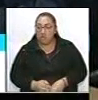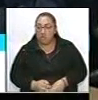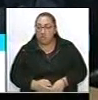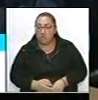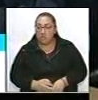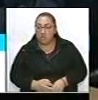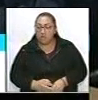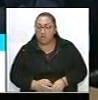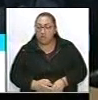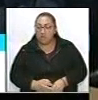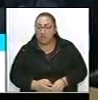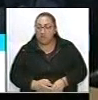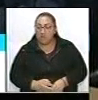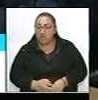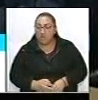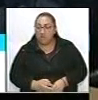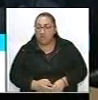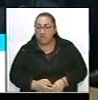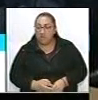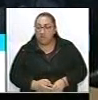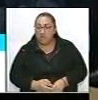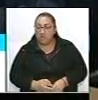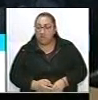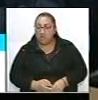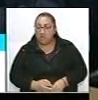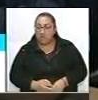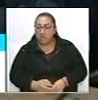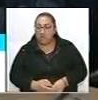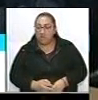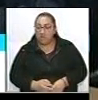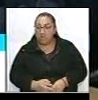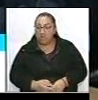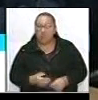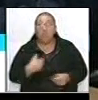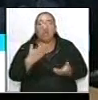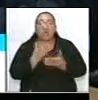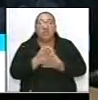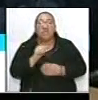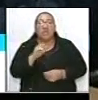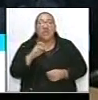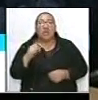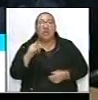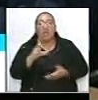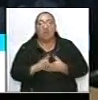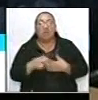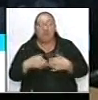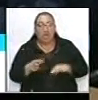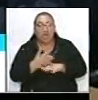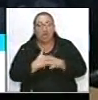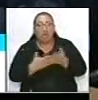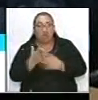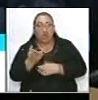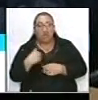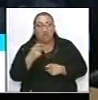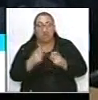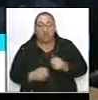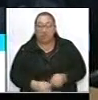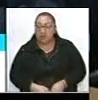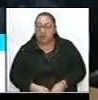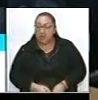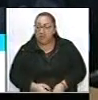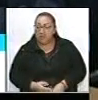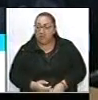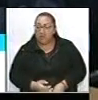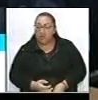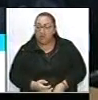que reciben, pese a que tenemos la Escuela de Serenos de Lima y hemos enviado nuestro personal